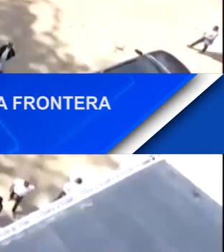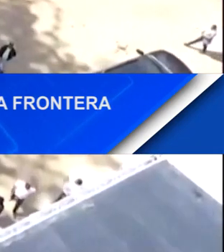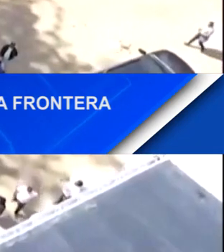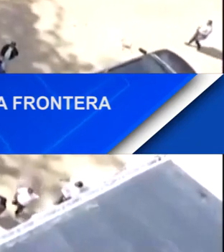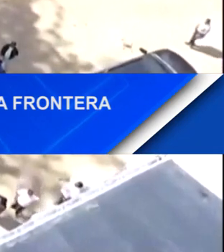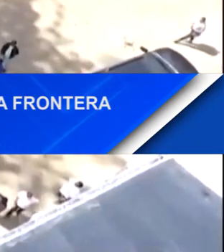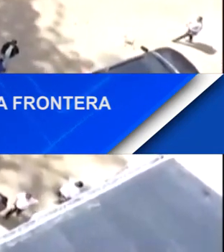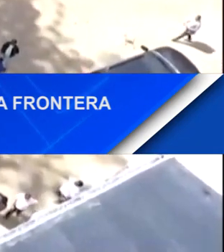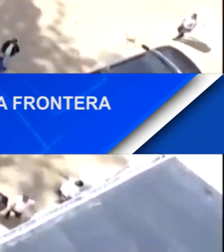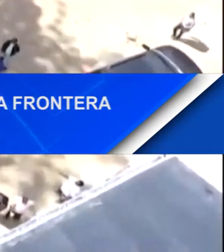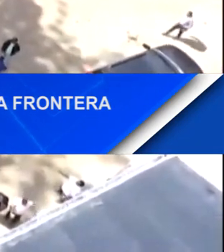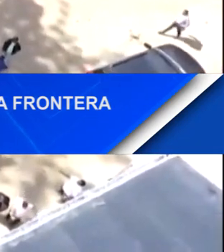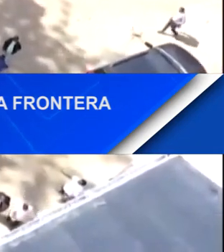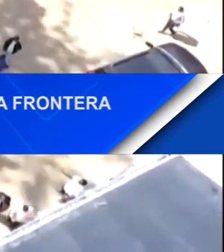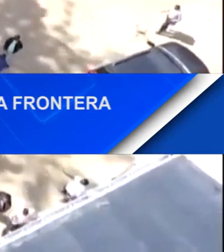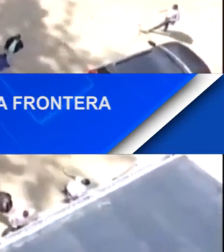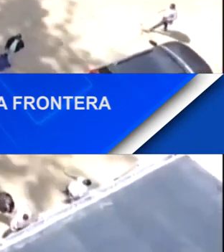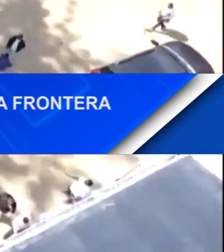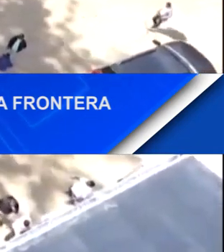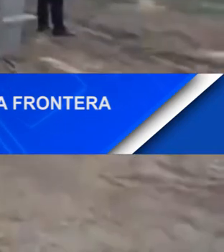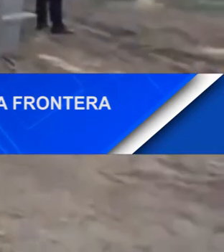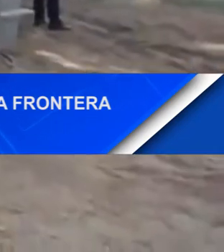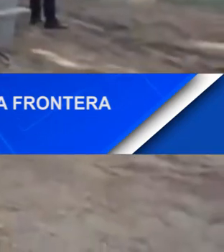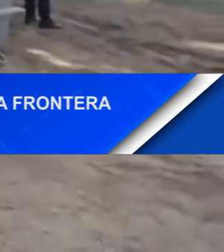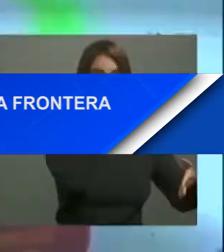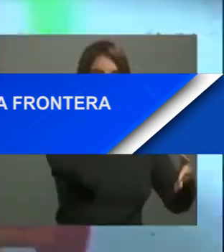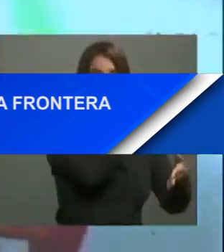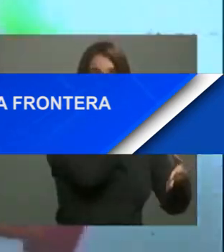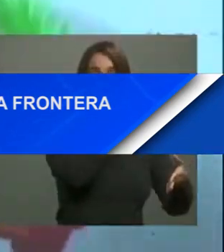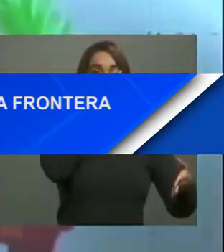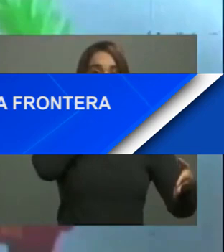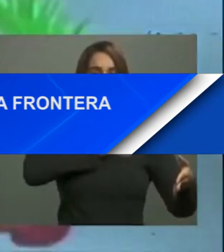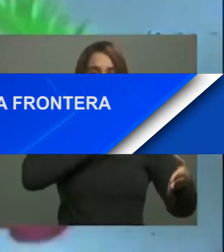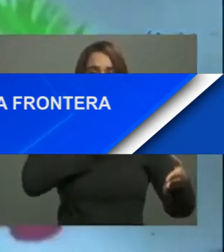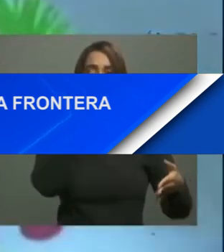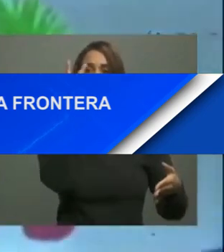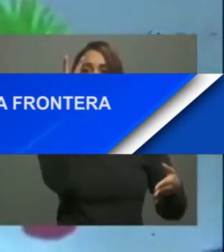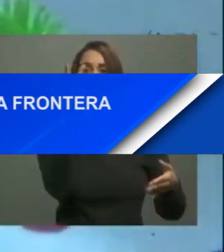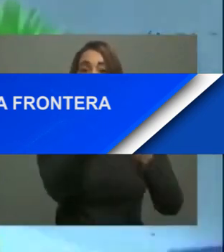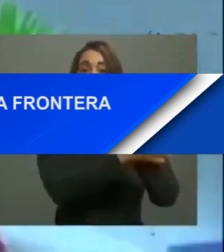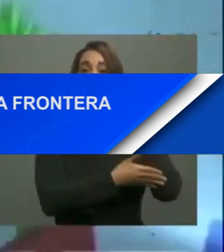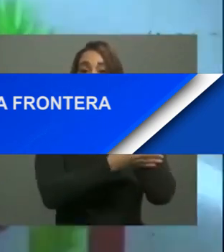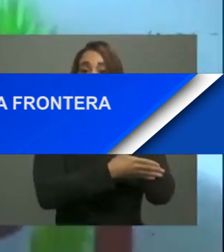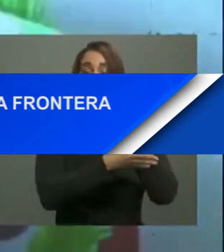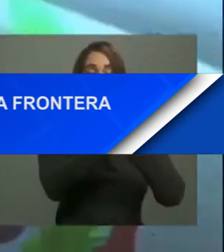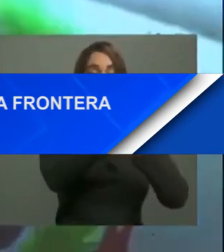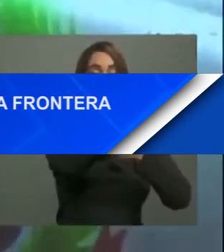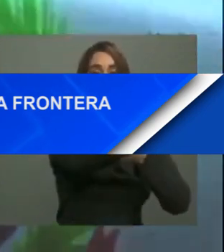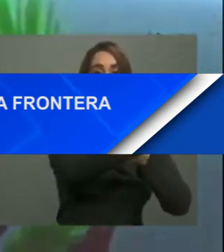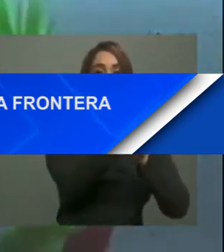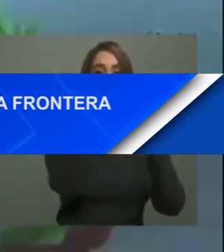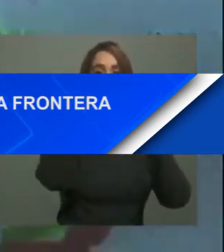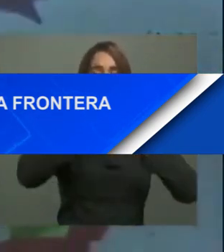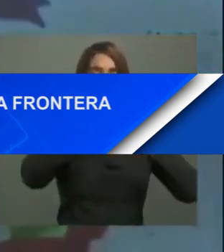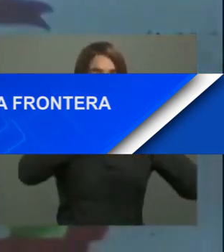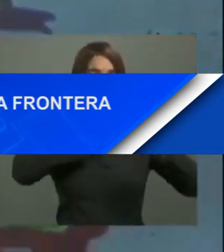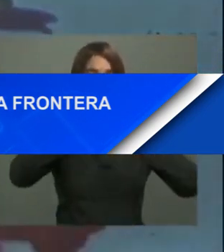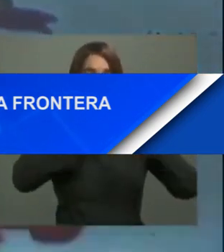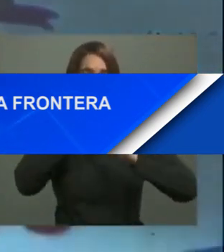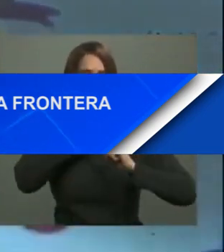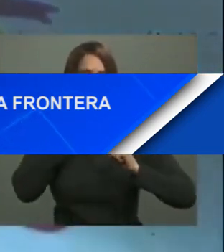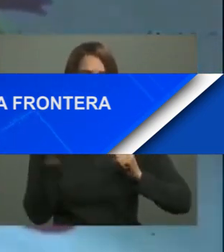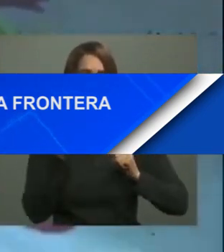de un muro de hormigón en la base y de una valla metálica de 4 metros de altura que estará coronada por una concertina